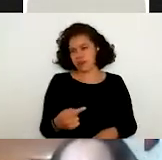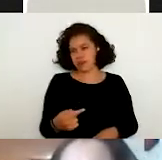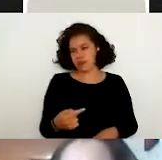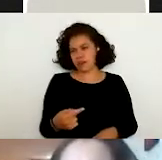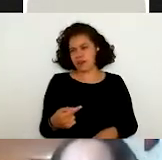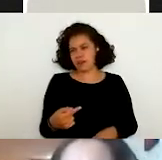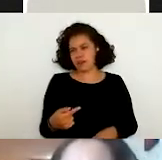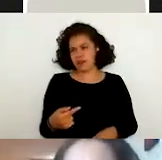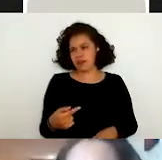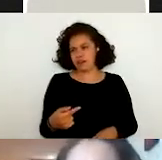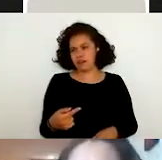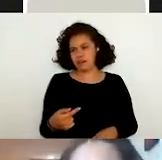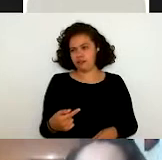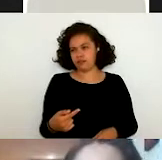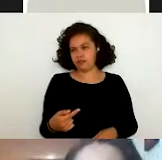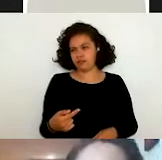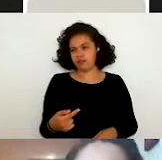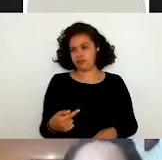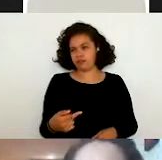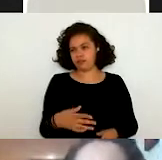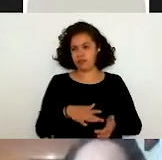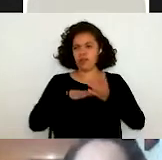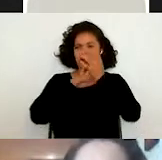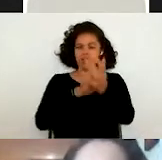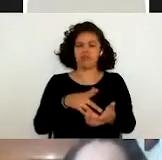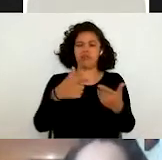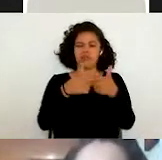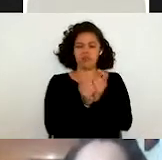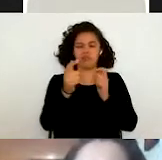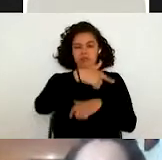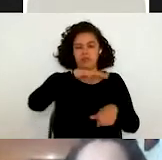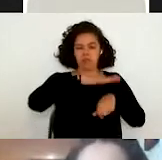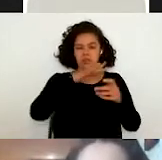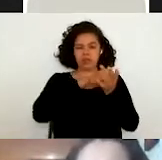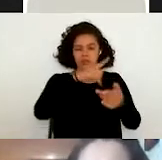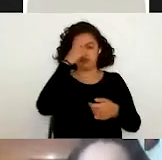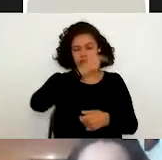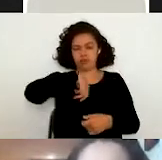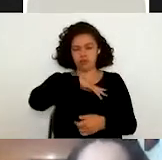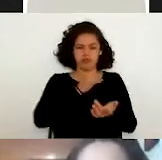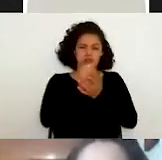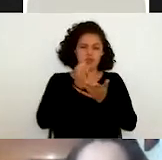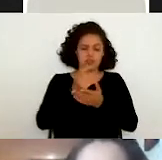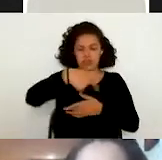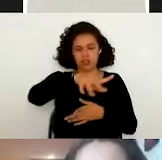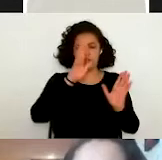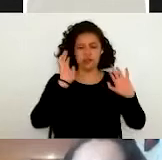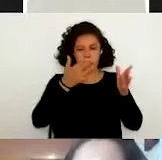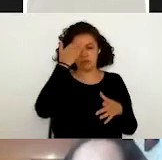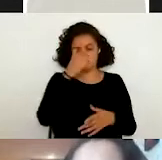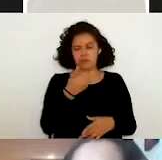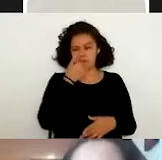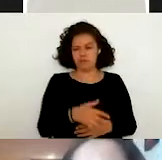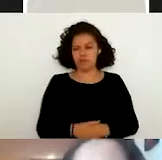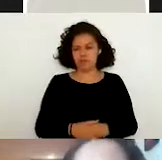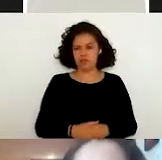pues, un poquito más a nuestra población objetivo y como definir exactamente lo que necesitamos hacer con ellos. ¿En dónde